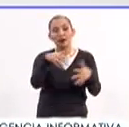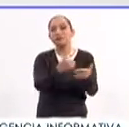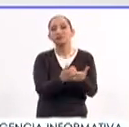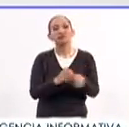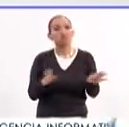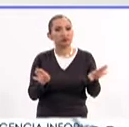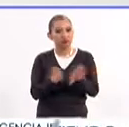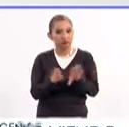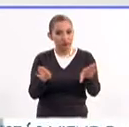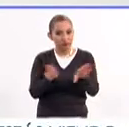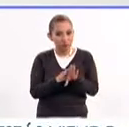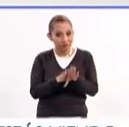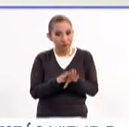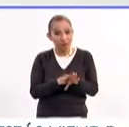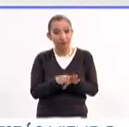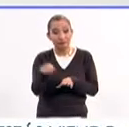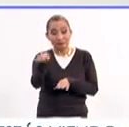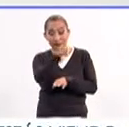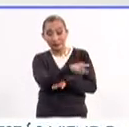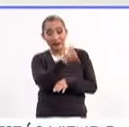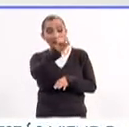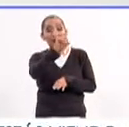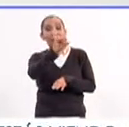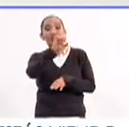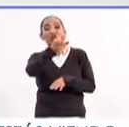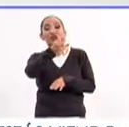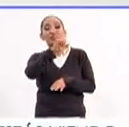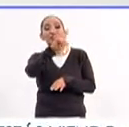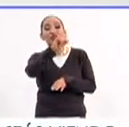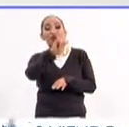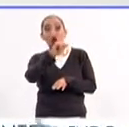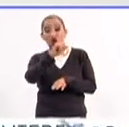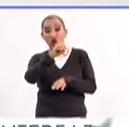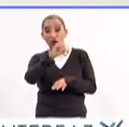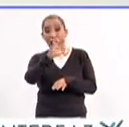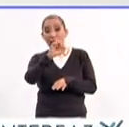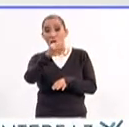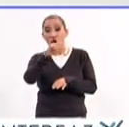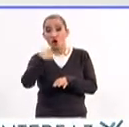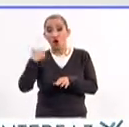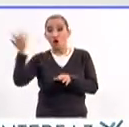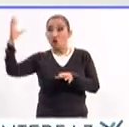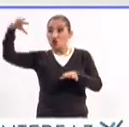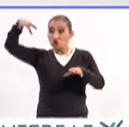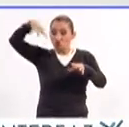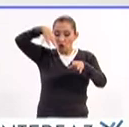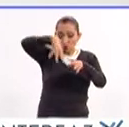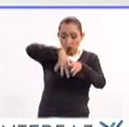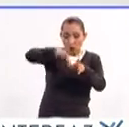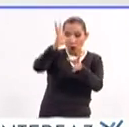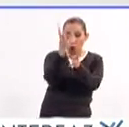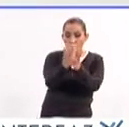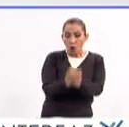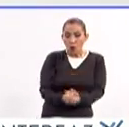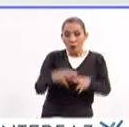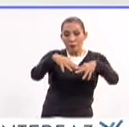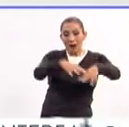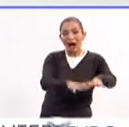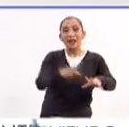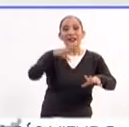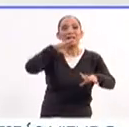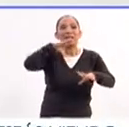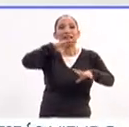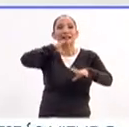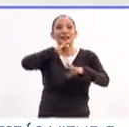porque parte del dióxido de carbono que está en la atmósfera entra al medio marino. Y por lo tanto la temperatura no sube